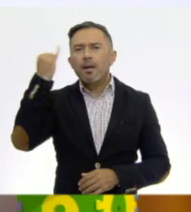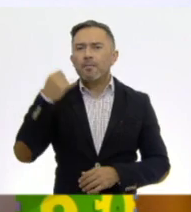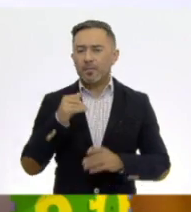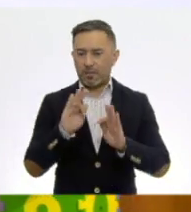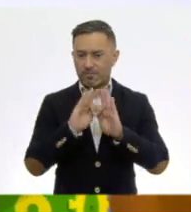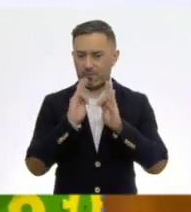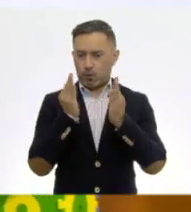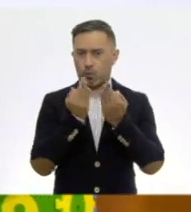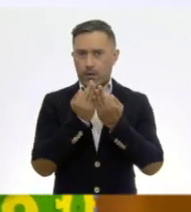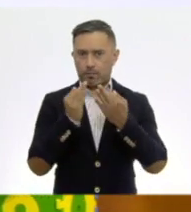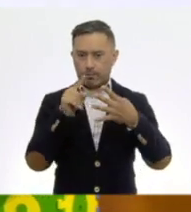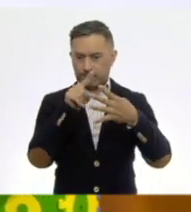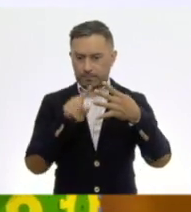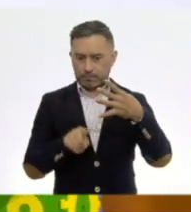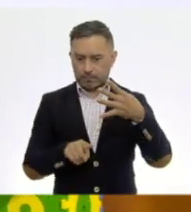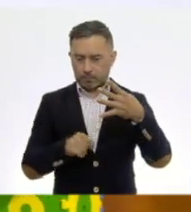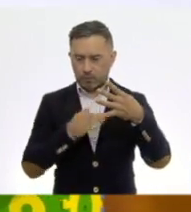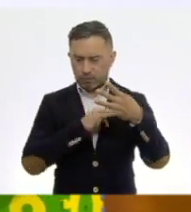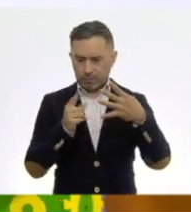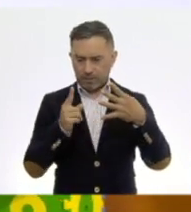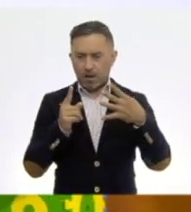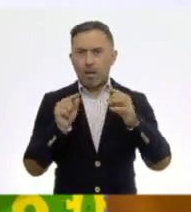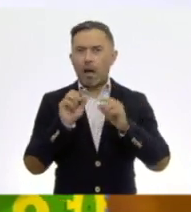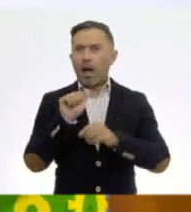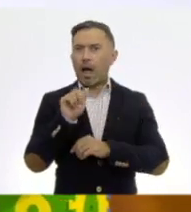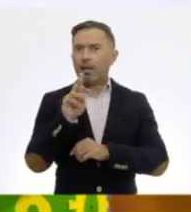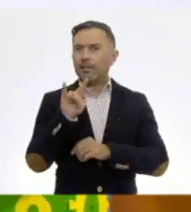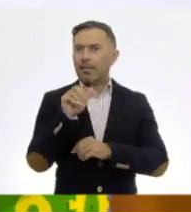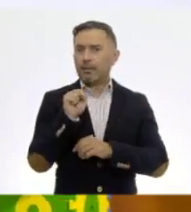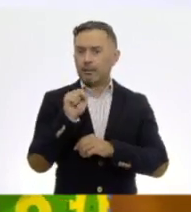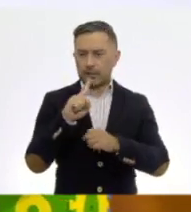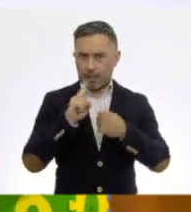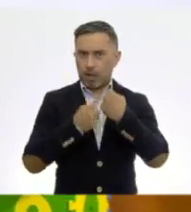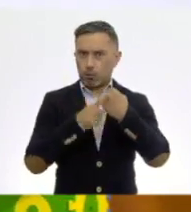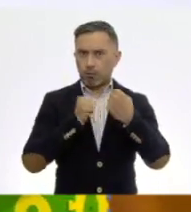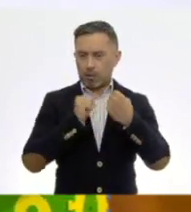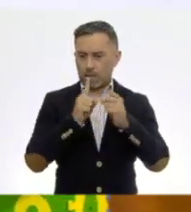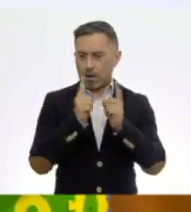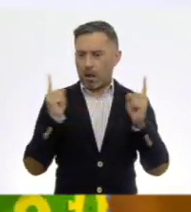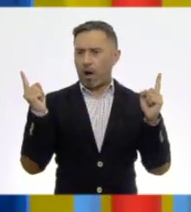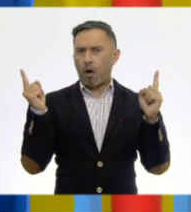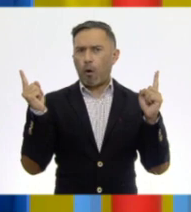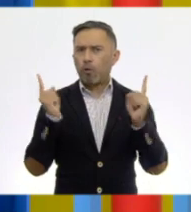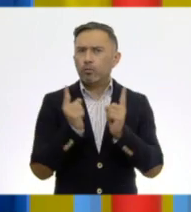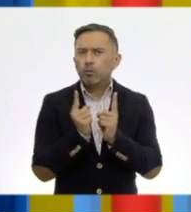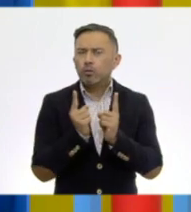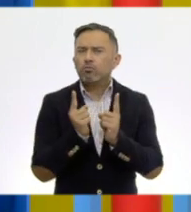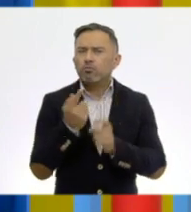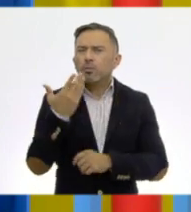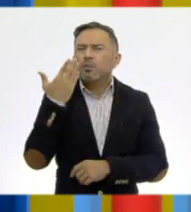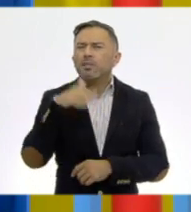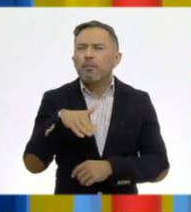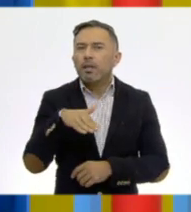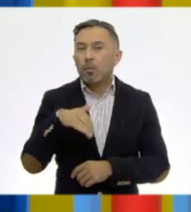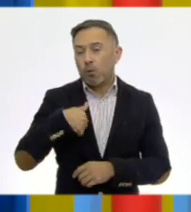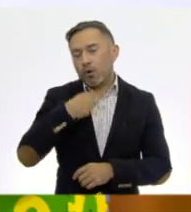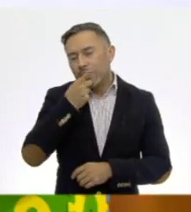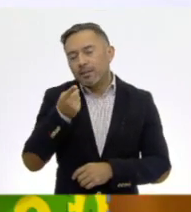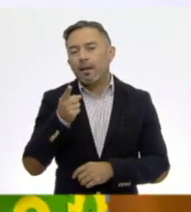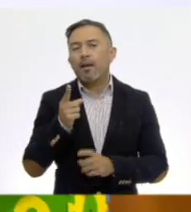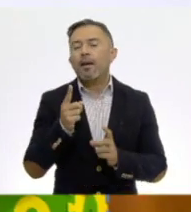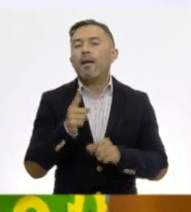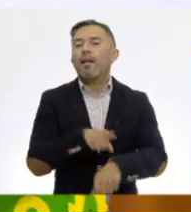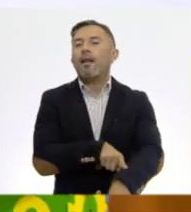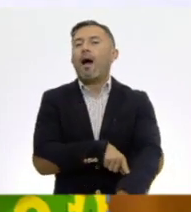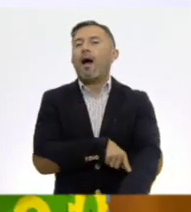o aristas tienen la longitud más larga o más corta? Porque si te das cuenta, yo cuando te digo las características digo larga o